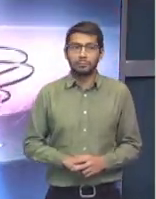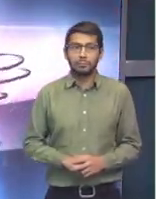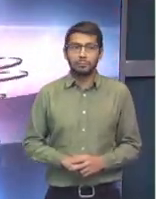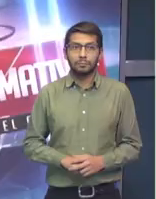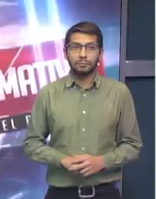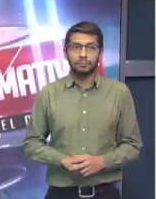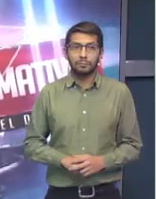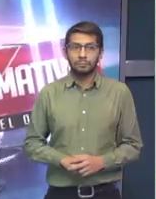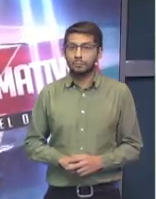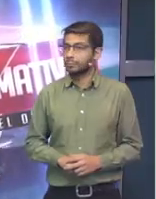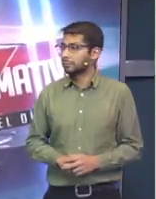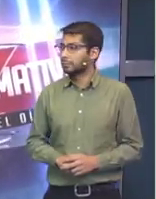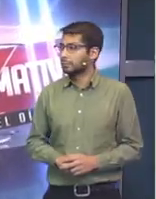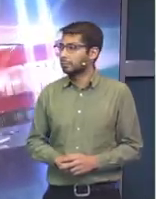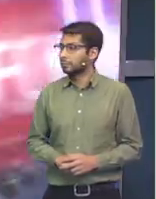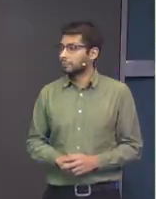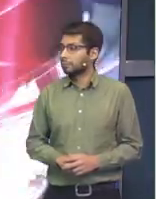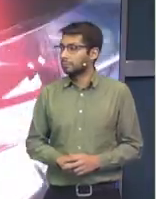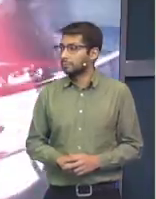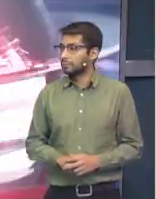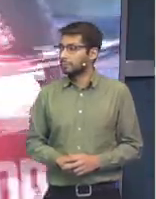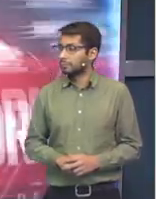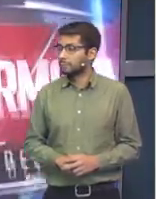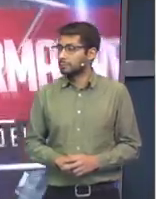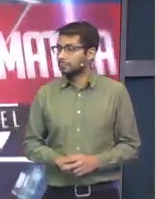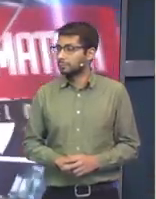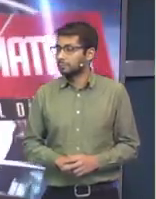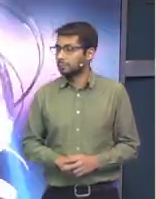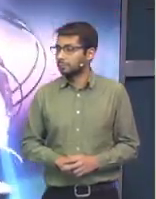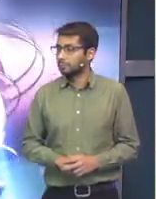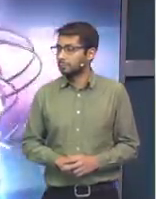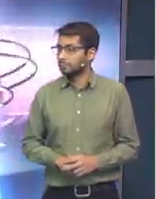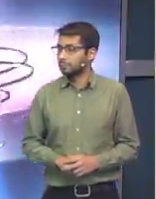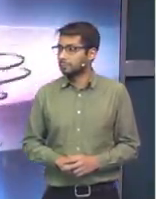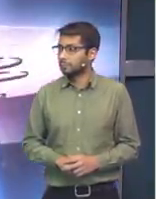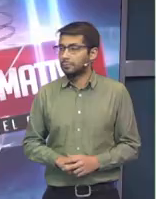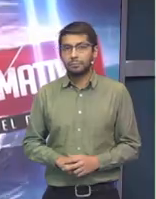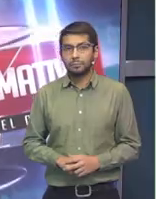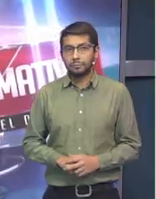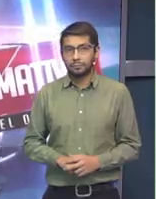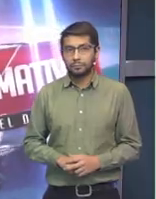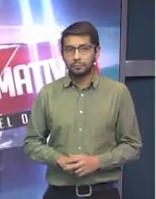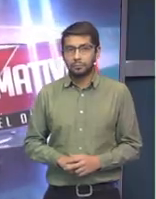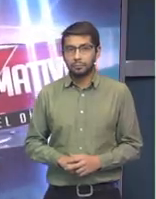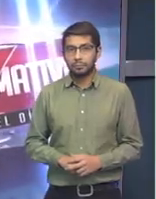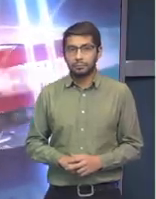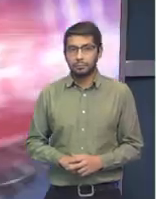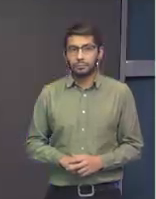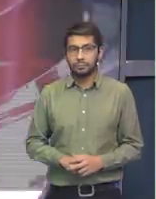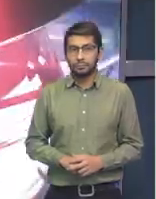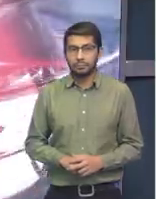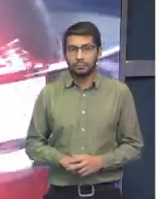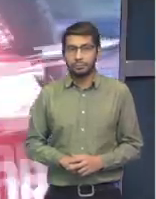Ministerio de Salud de ampliar con otro autovac más. ¿Es así lo que nos ha llegado como